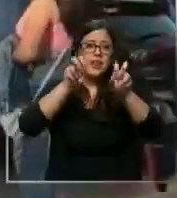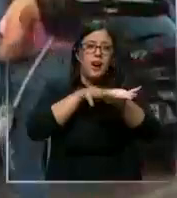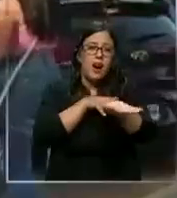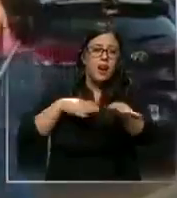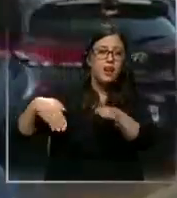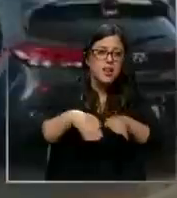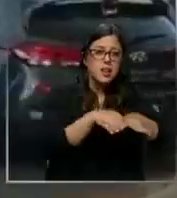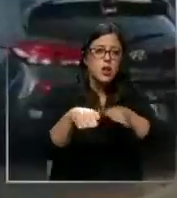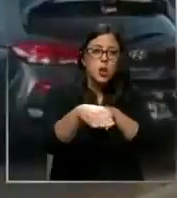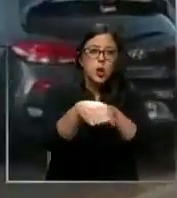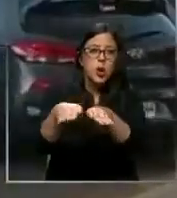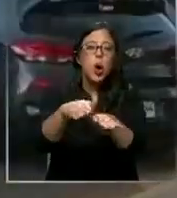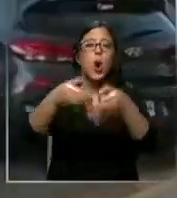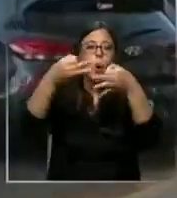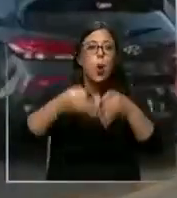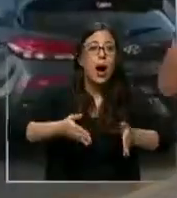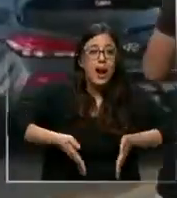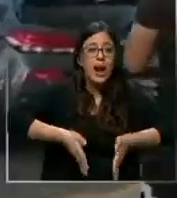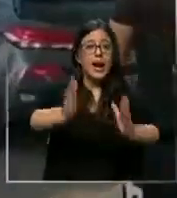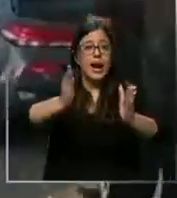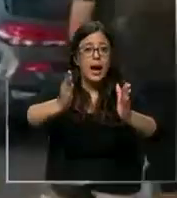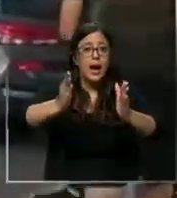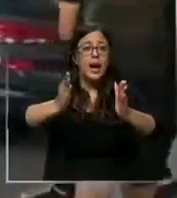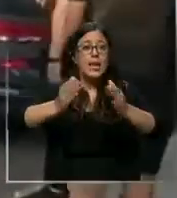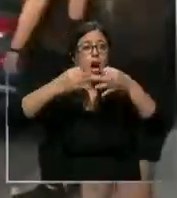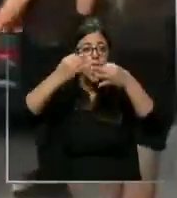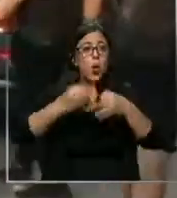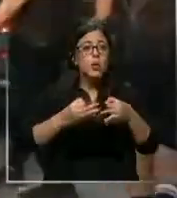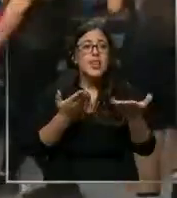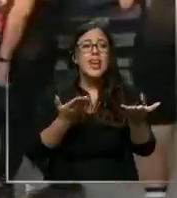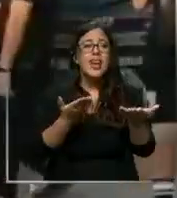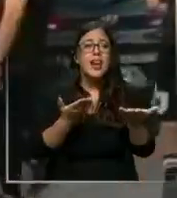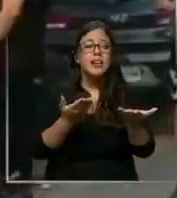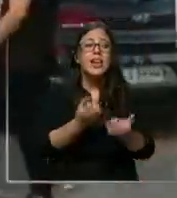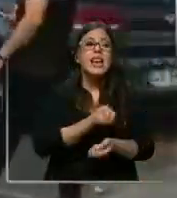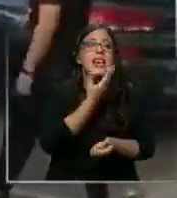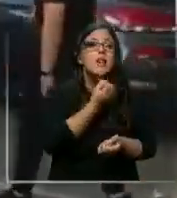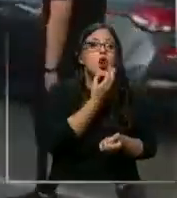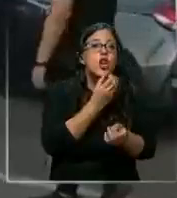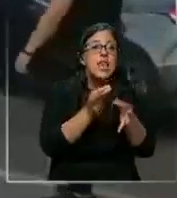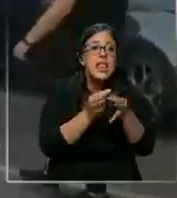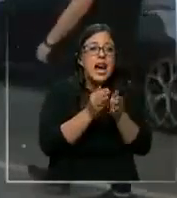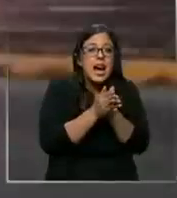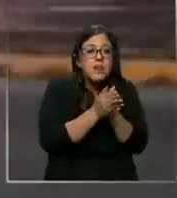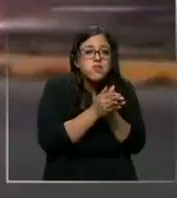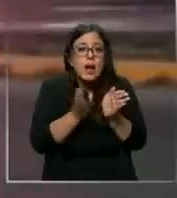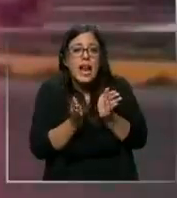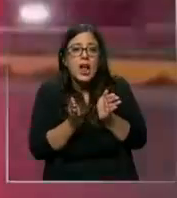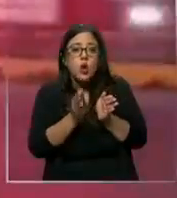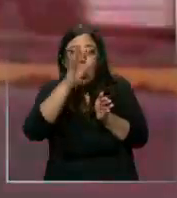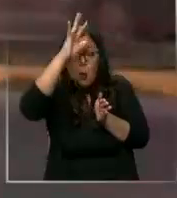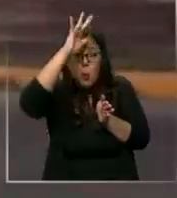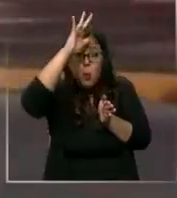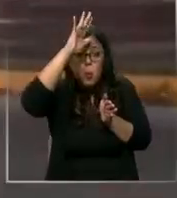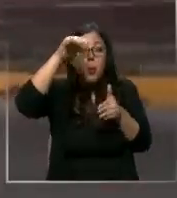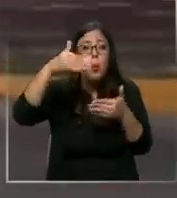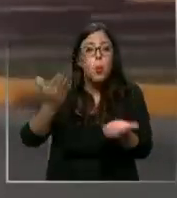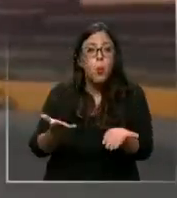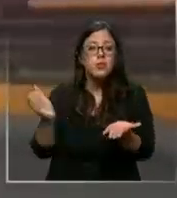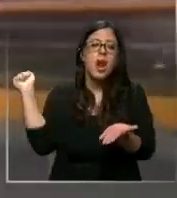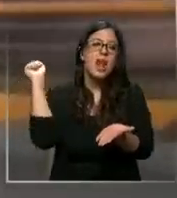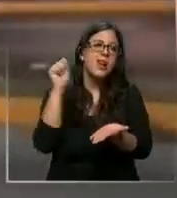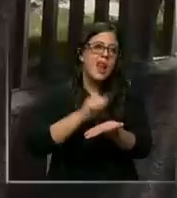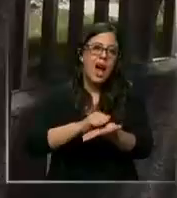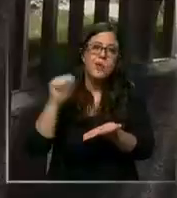que se desarrollan en plena avenida Vicuña Mackenna, justo en el límite entre La Florida y Puente Alto. Y por eso han hecho varios